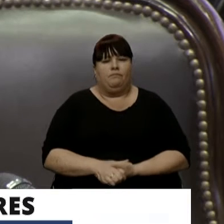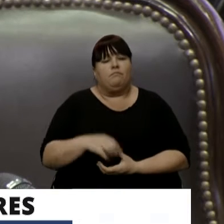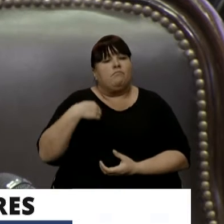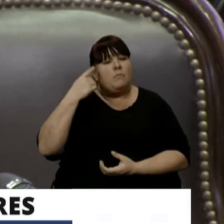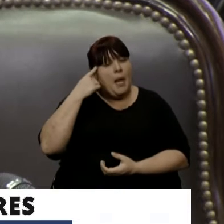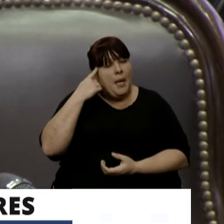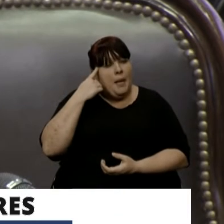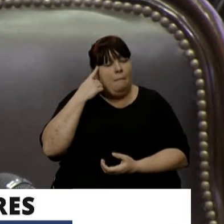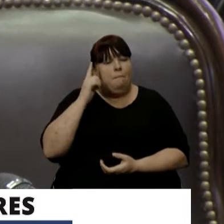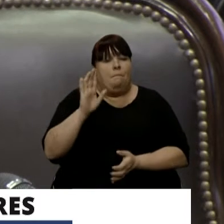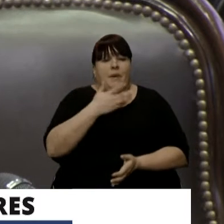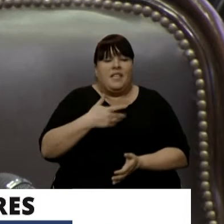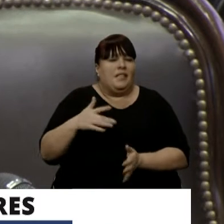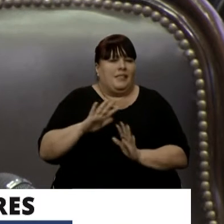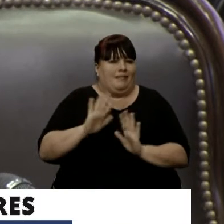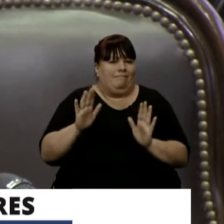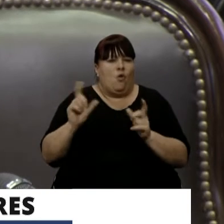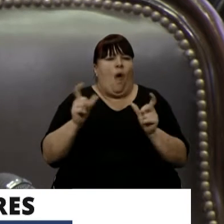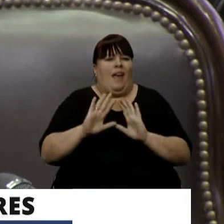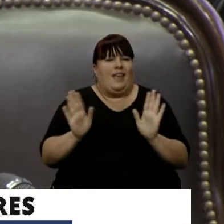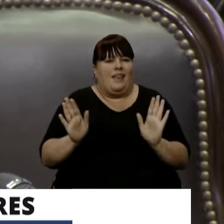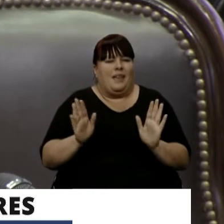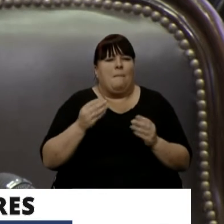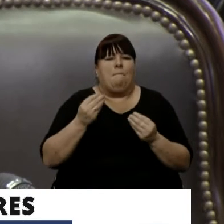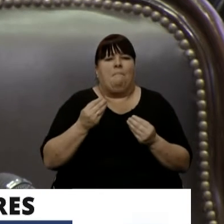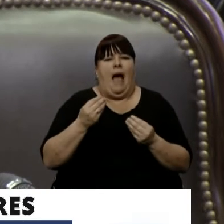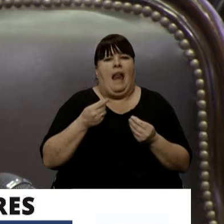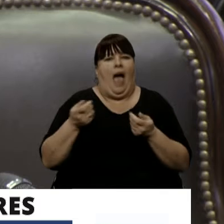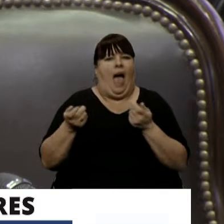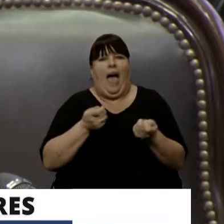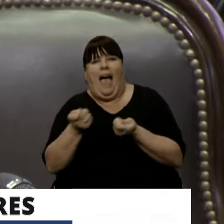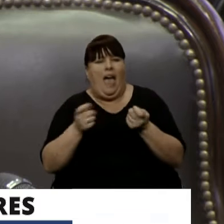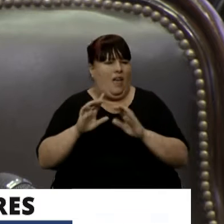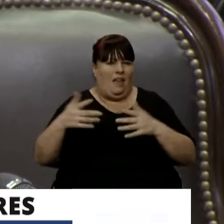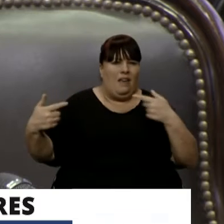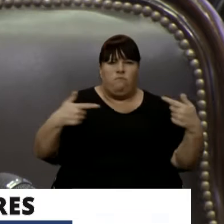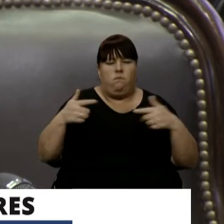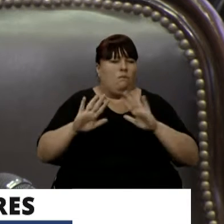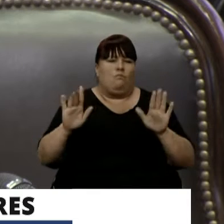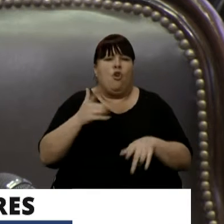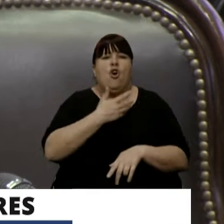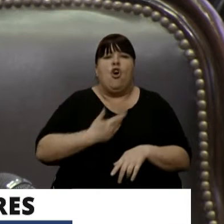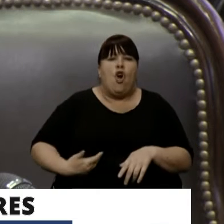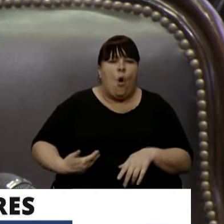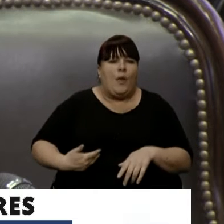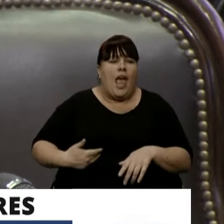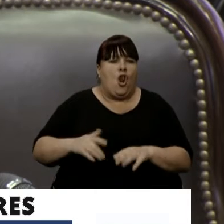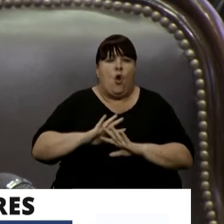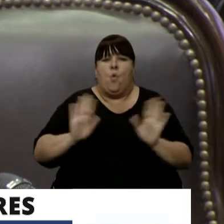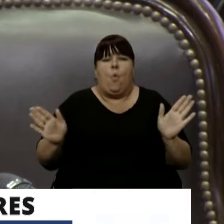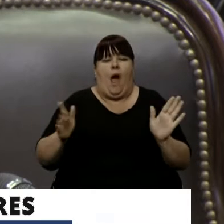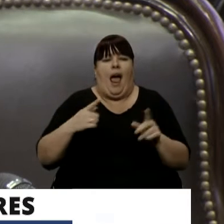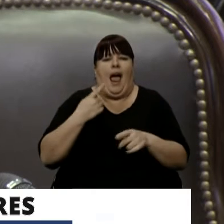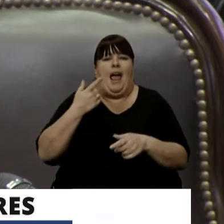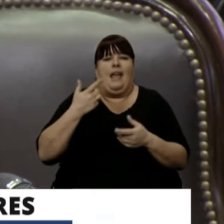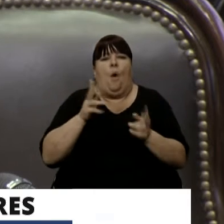Creo, señor presidente, que no hay más margen para tirar de la cuerda. El gobierno no tiene más margen